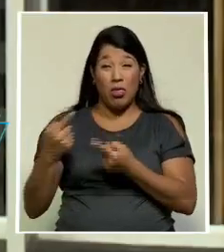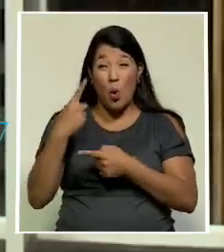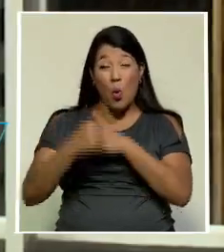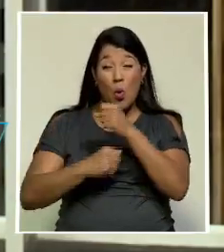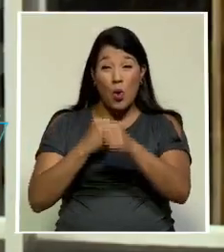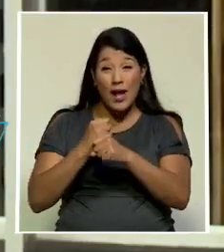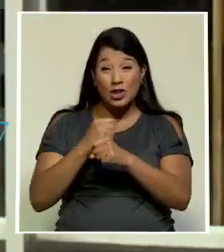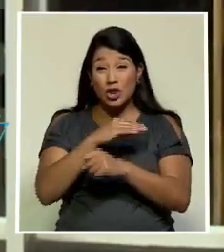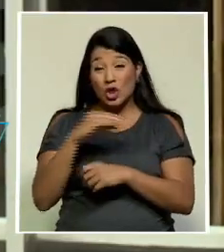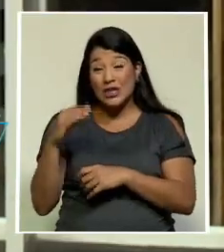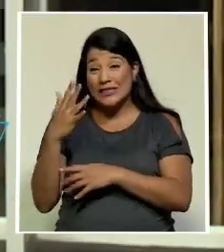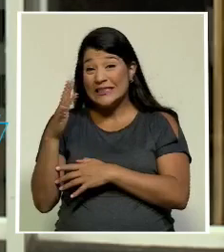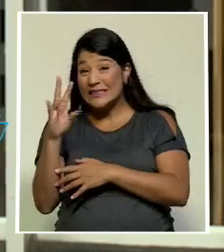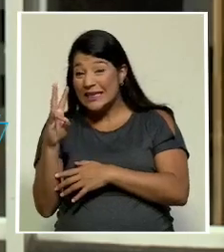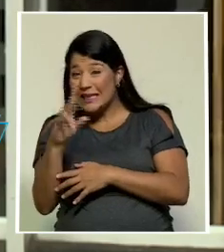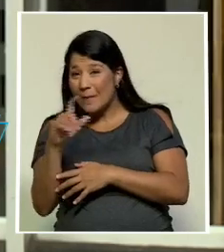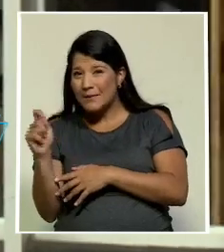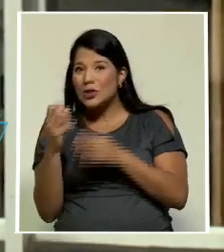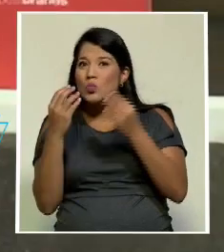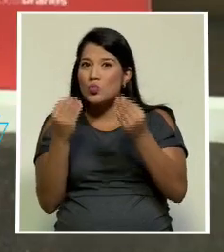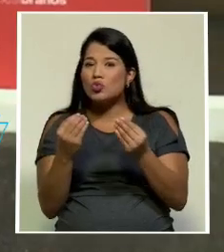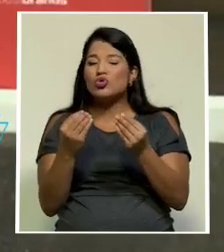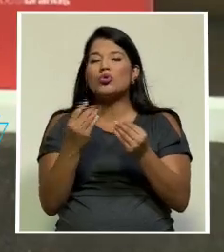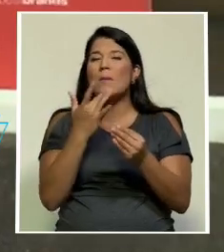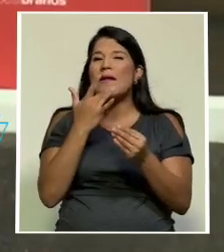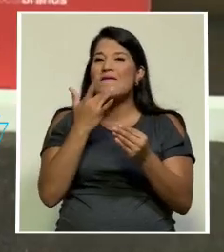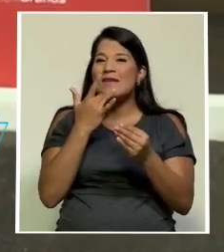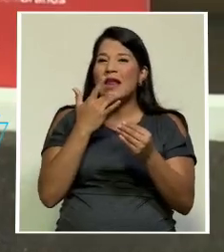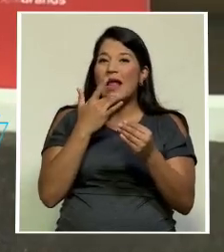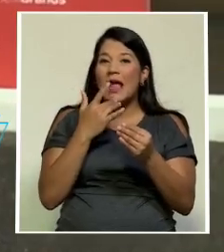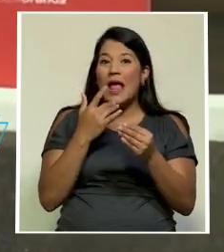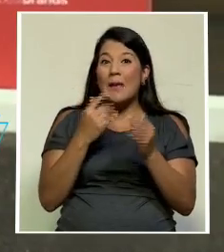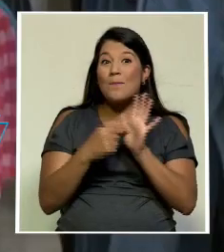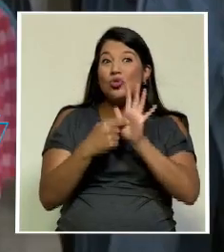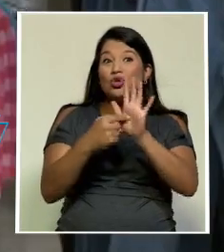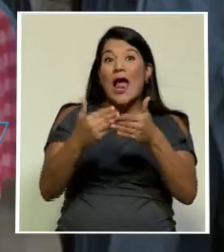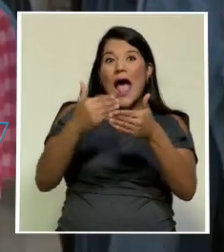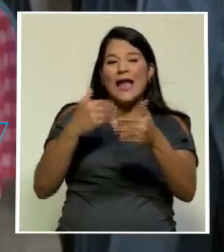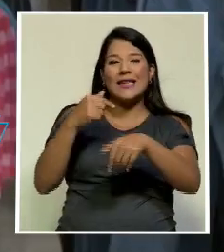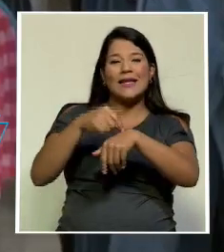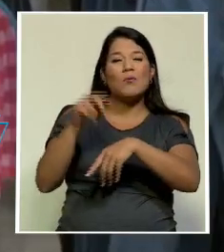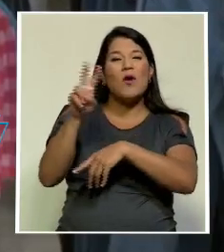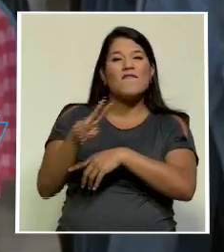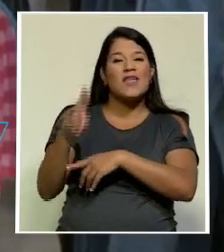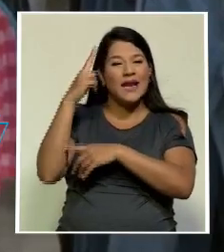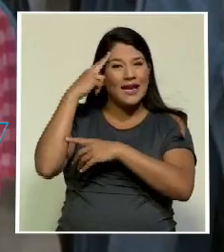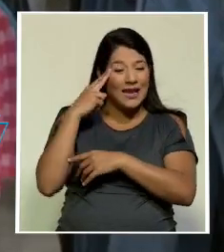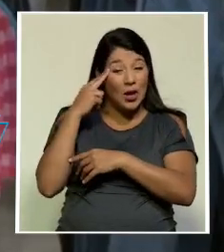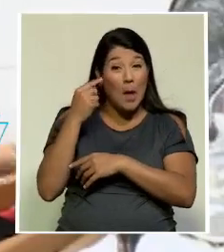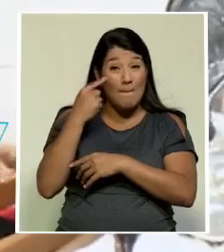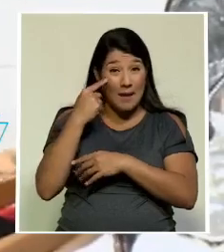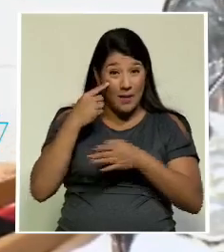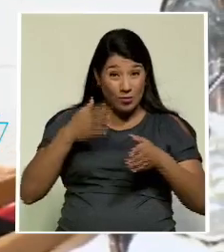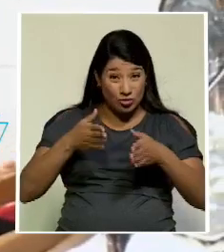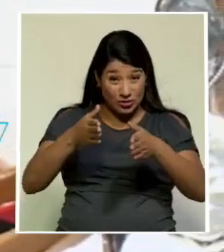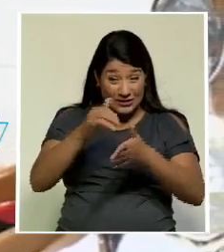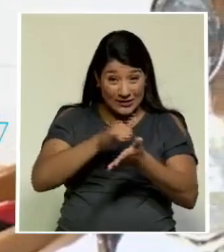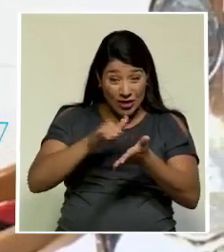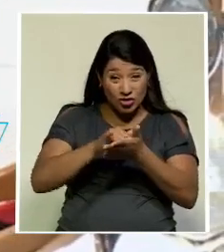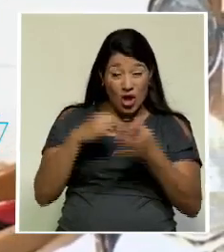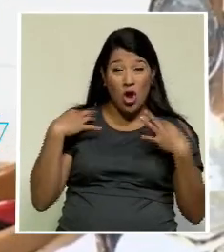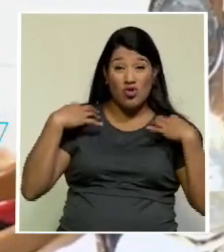han decidido adelantar el Viernes Negro y esto es lo que podemos encontrar en Avenida Central: ropa, electrodomésticos,